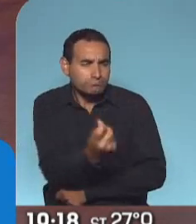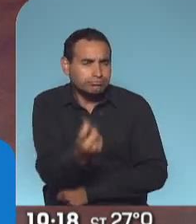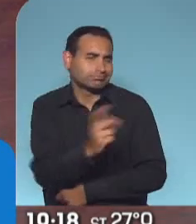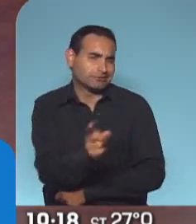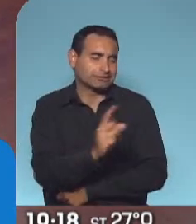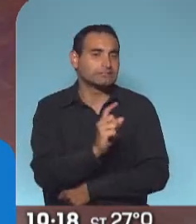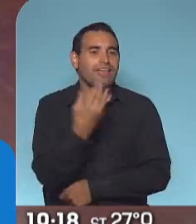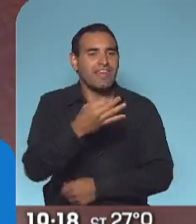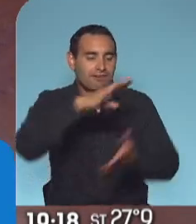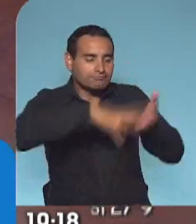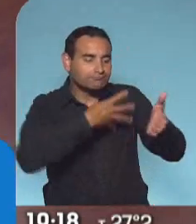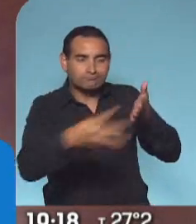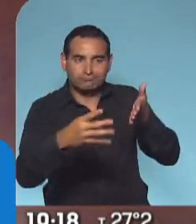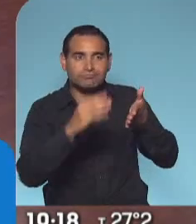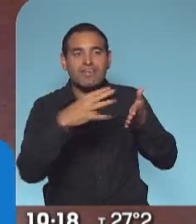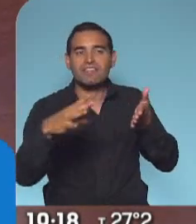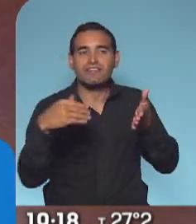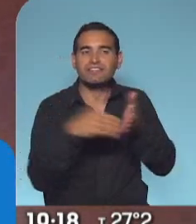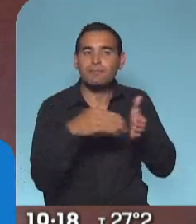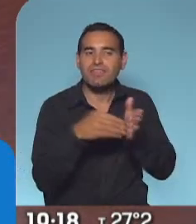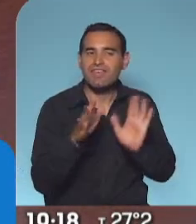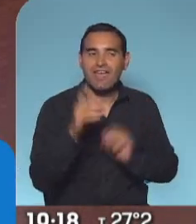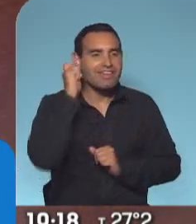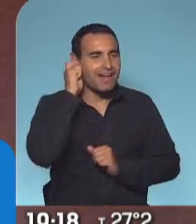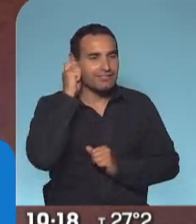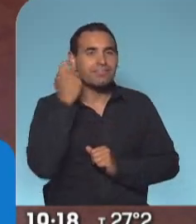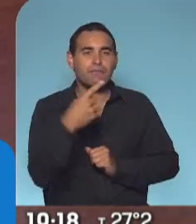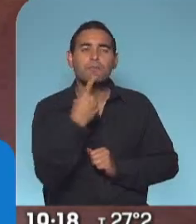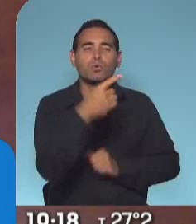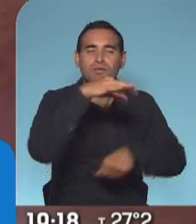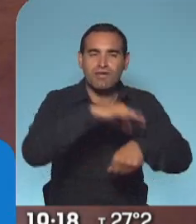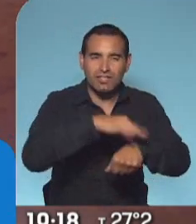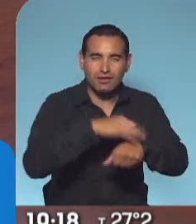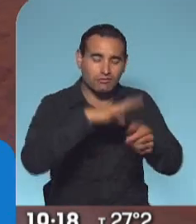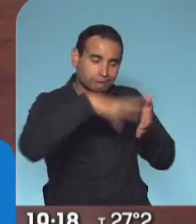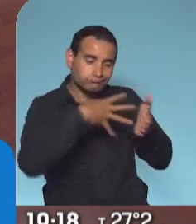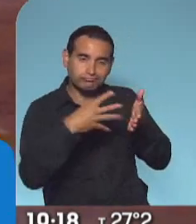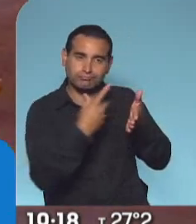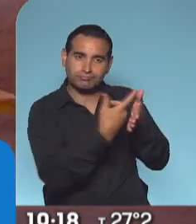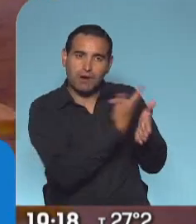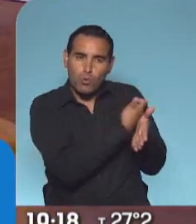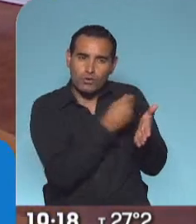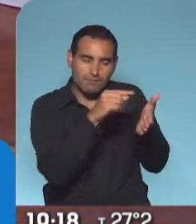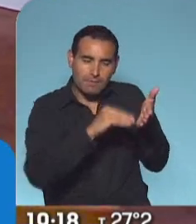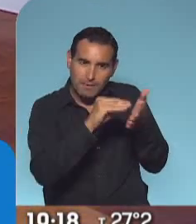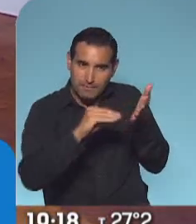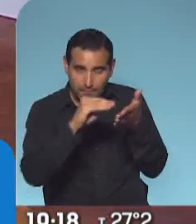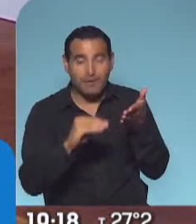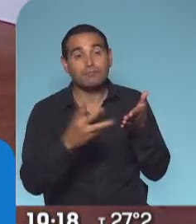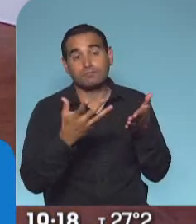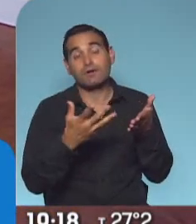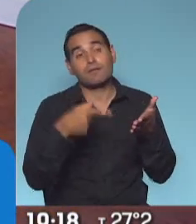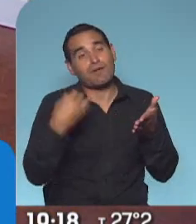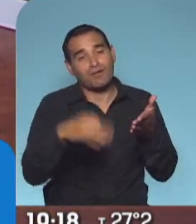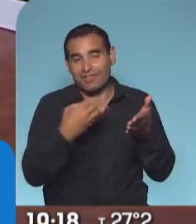un calendario de acuerdo a la edad y por eso hay que consultar con el médico y esos anticuerpos son duraderos, pero hay que hacer